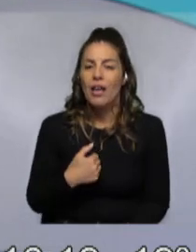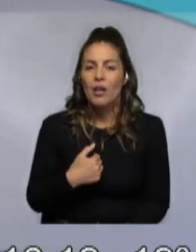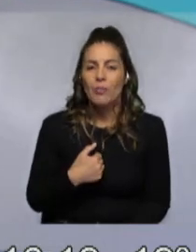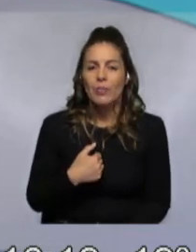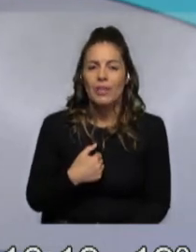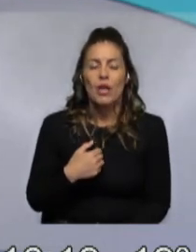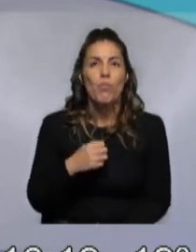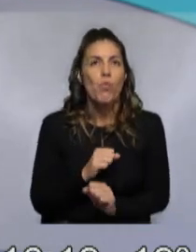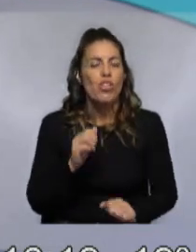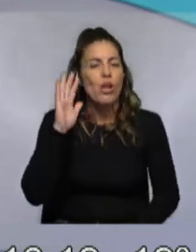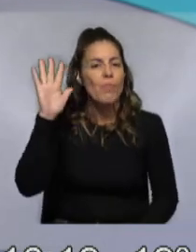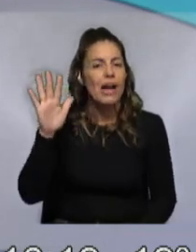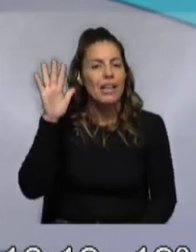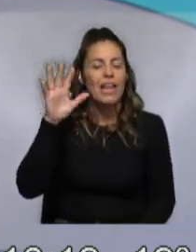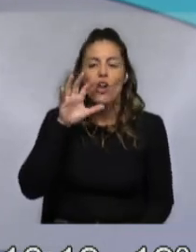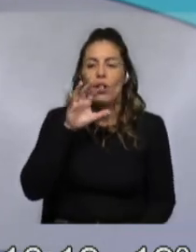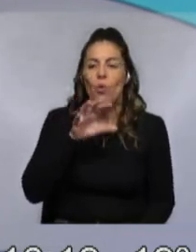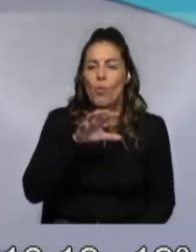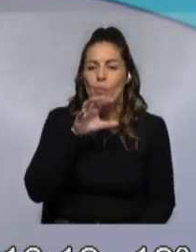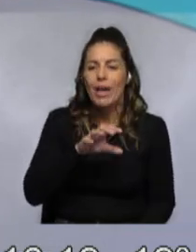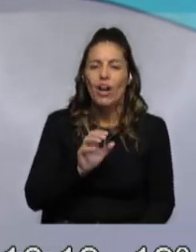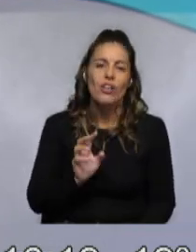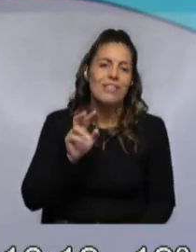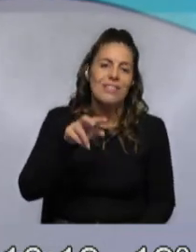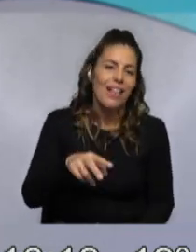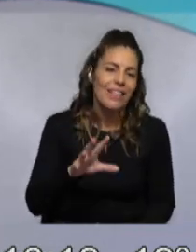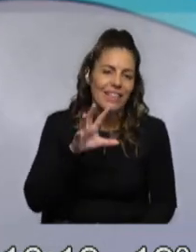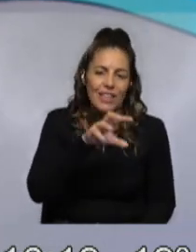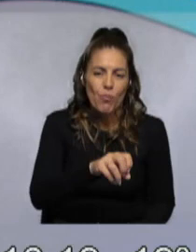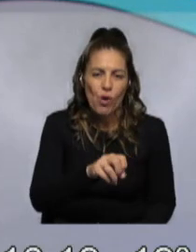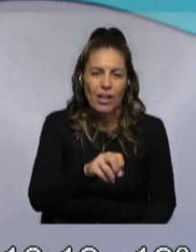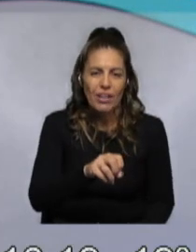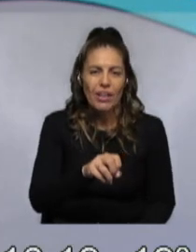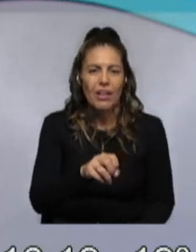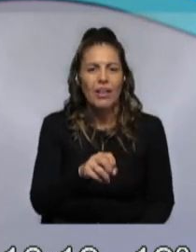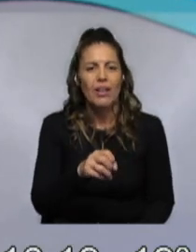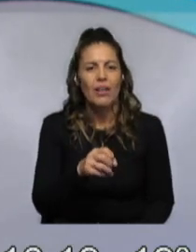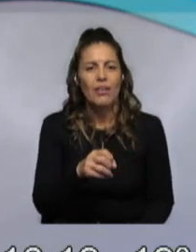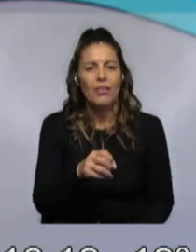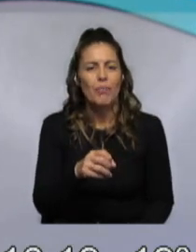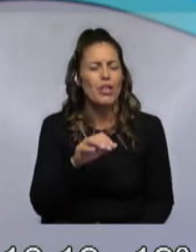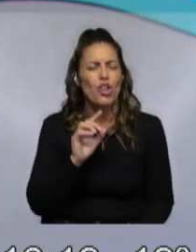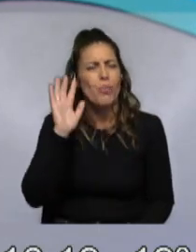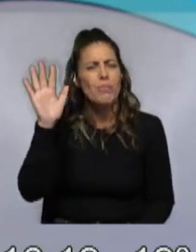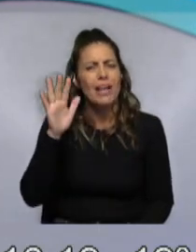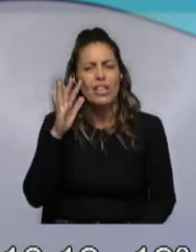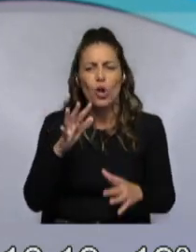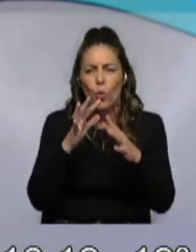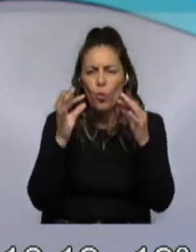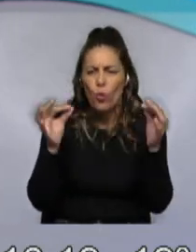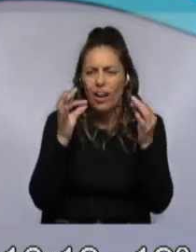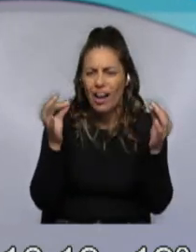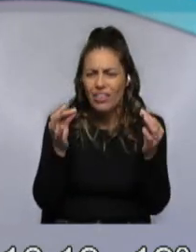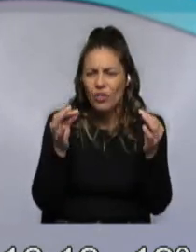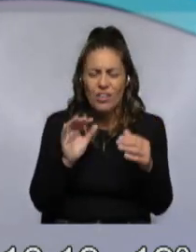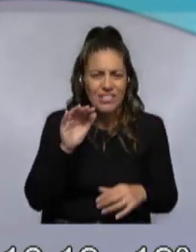me puedo imaginar a un perro que te salta y te muerde y te agrede. No gato, me imagino sí. Un gato. Es muchas un gato